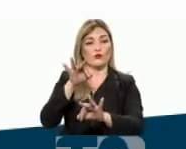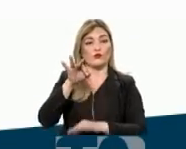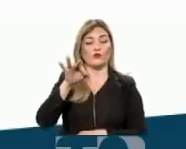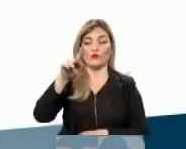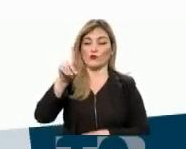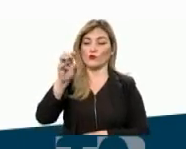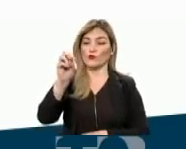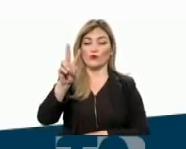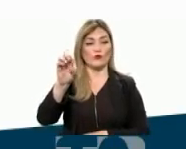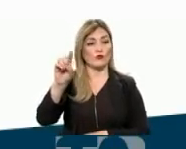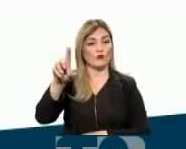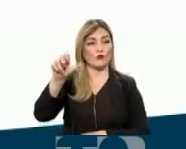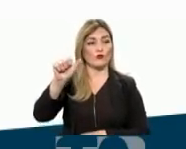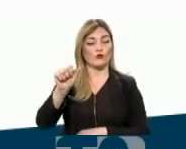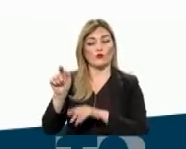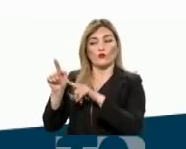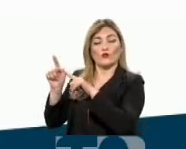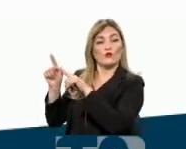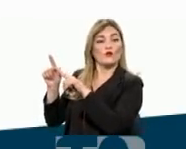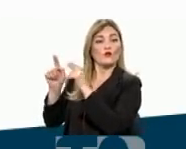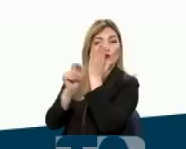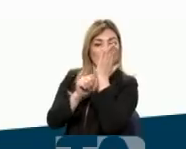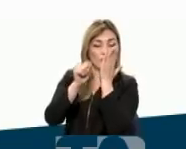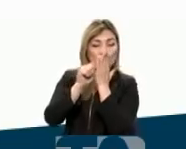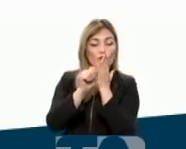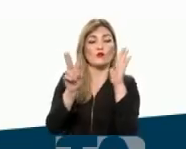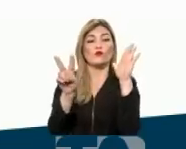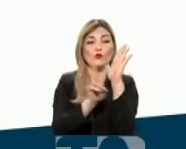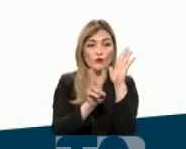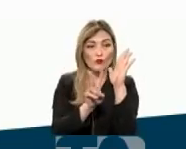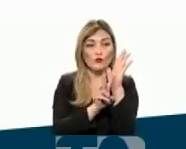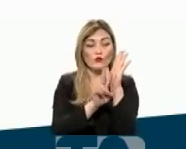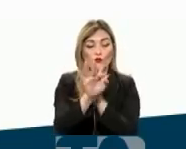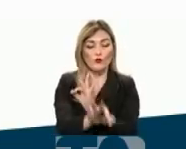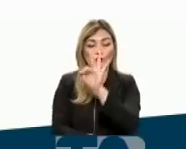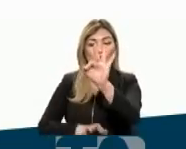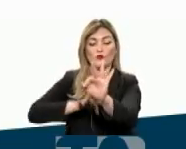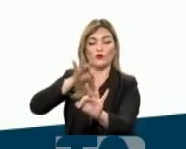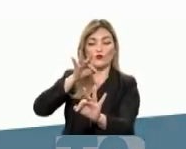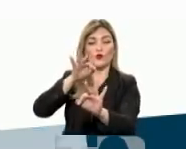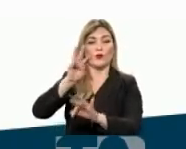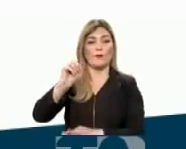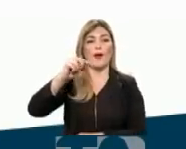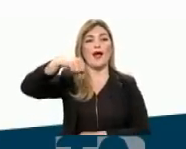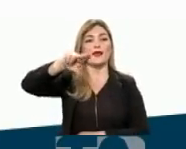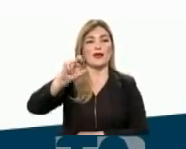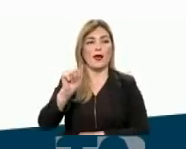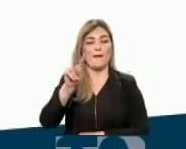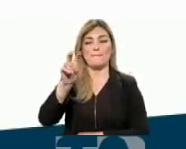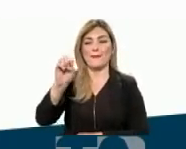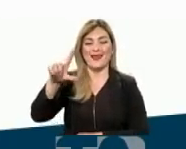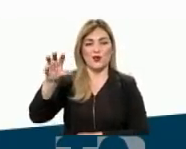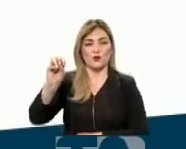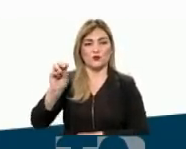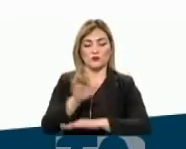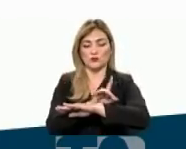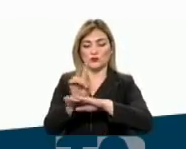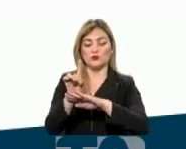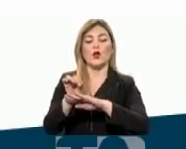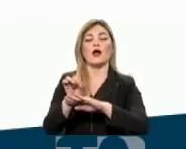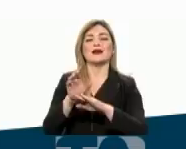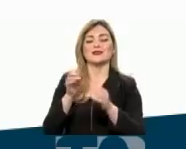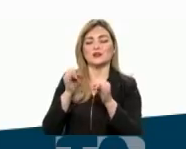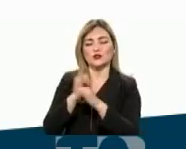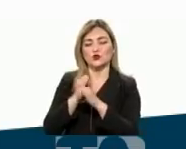Arturo Poveda. Julio Recalde entra al Ministerio de Vivienda en lugar de Guido Maquiavelo. La actual directora de CERCOP,